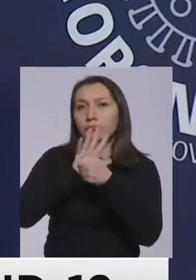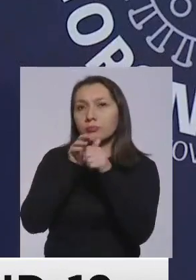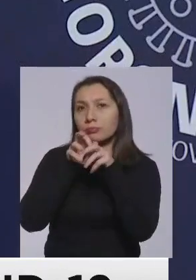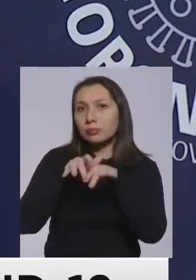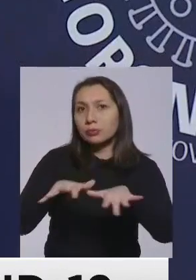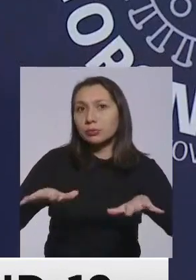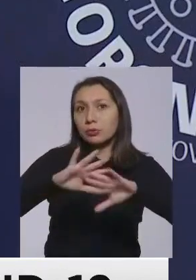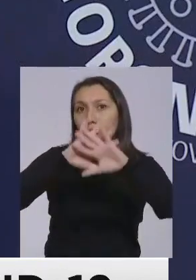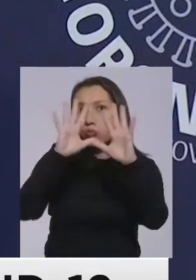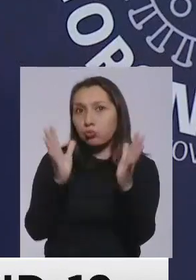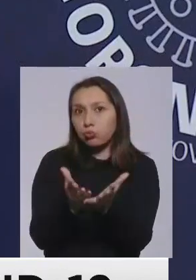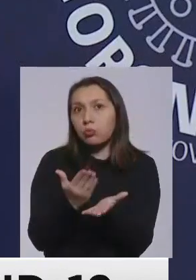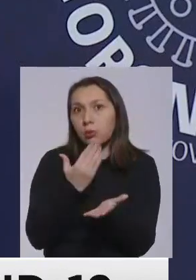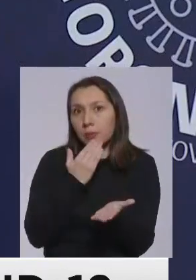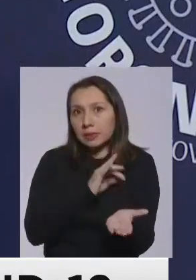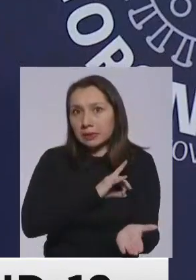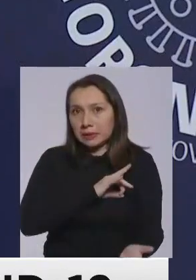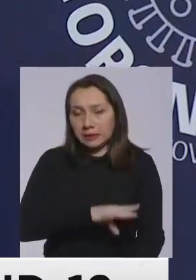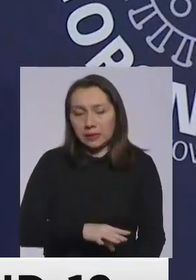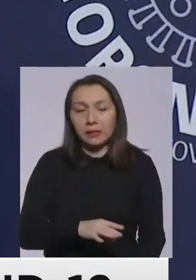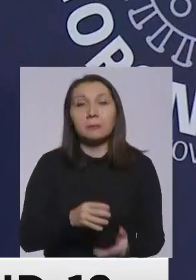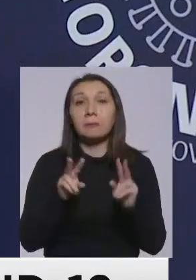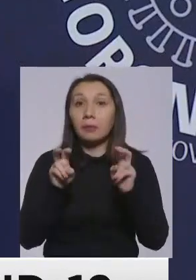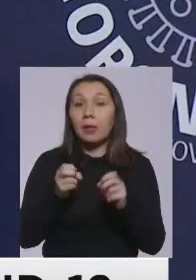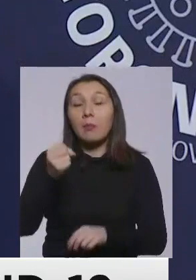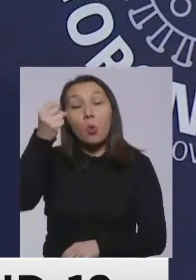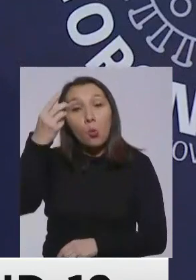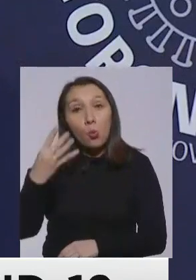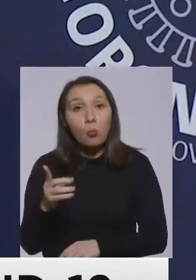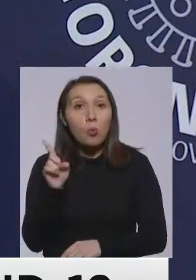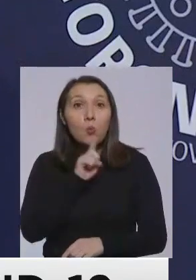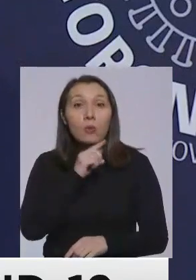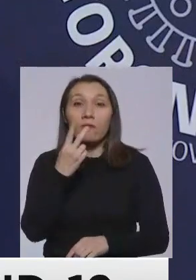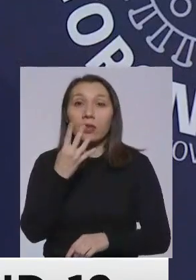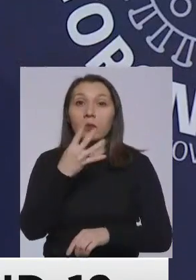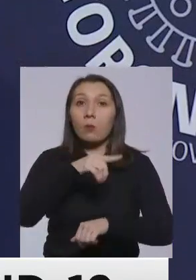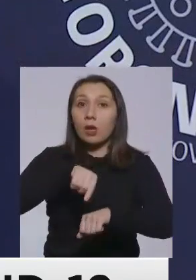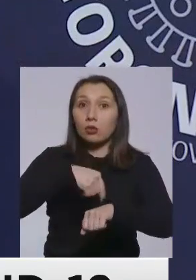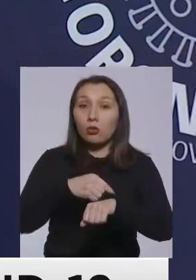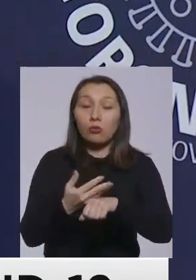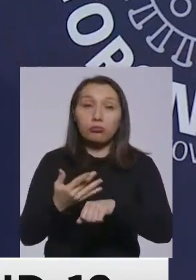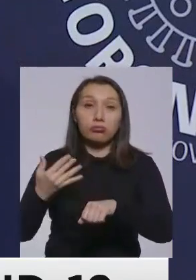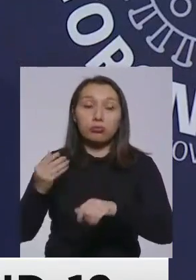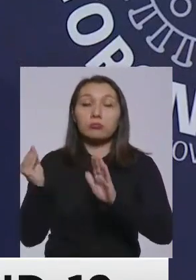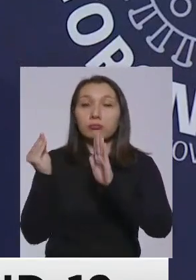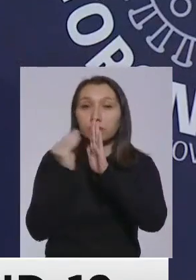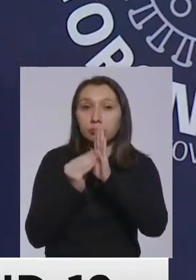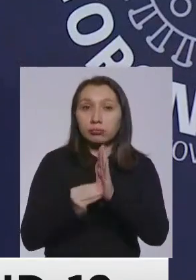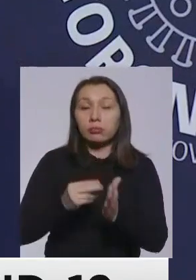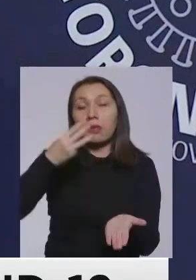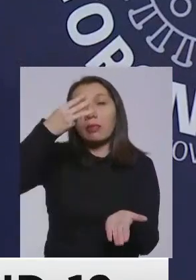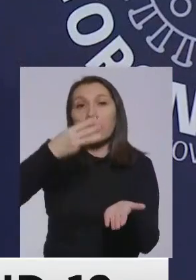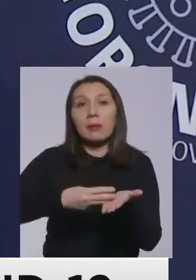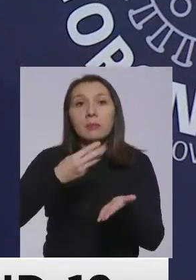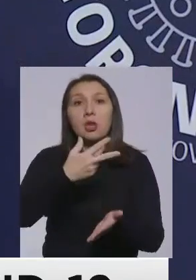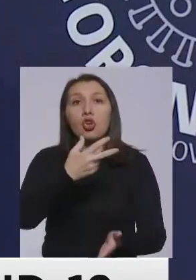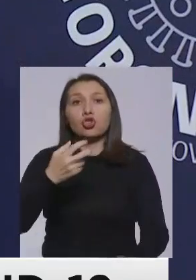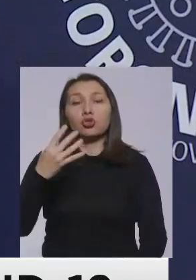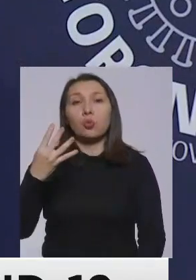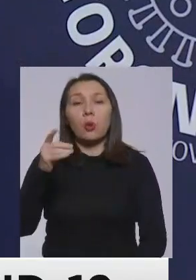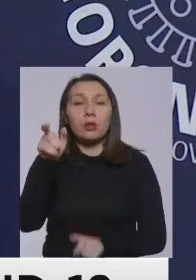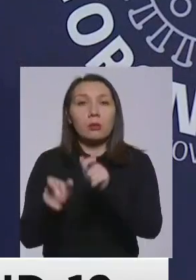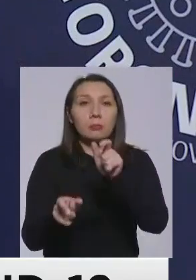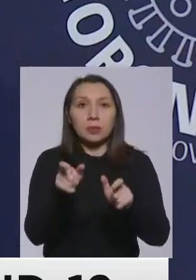el mundo y en nuestro país con respecto a la cifra de las últimas 24 horas se registraron 3 mil 804